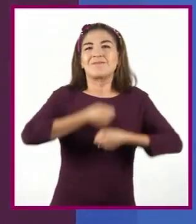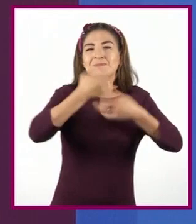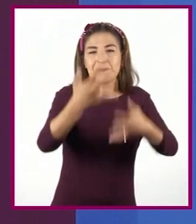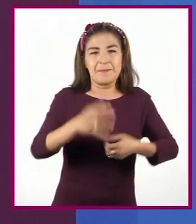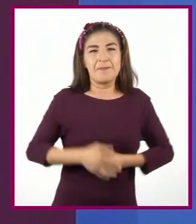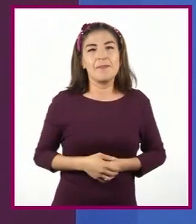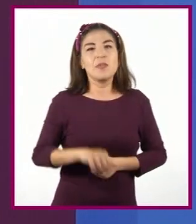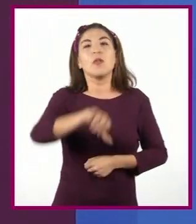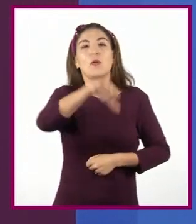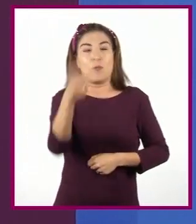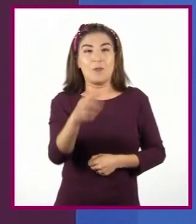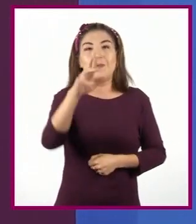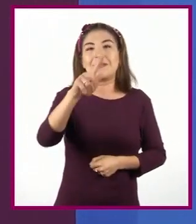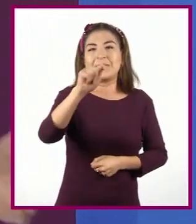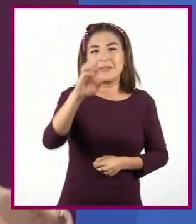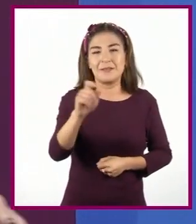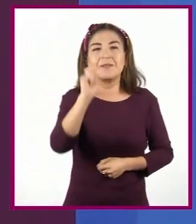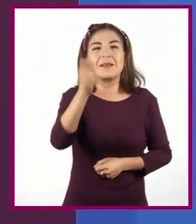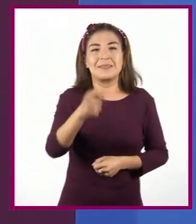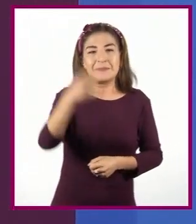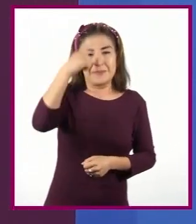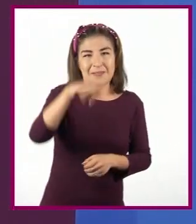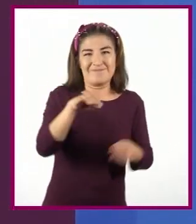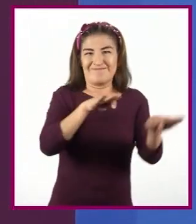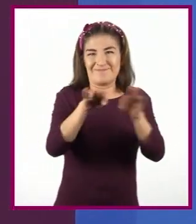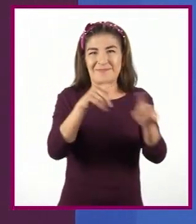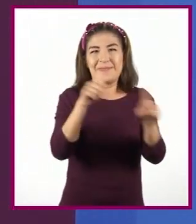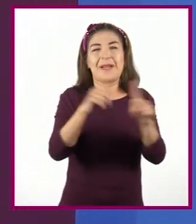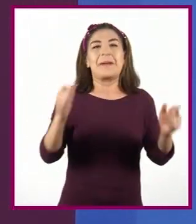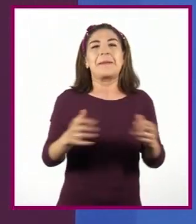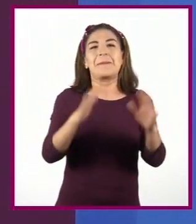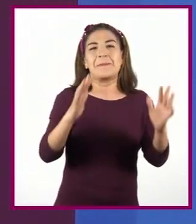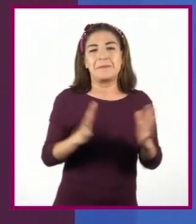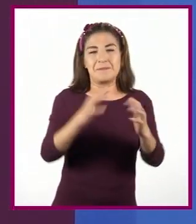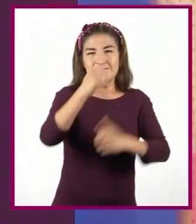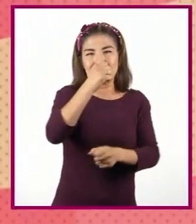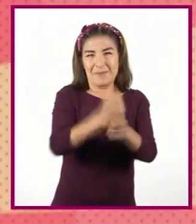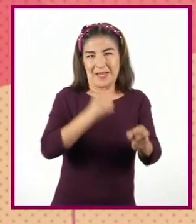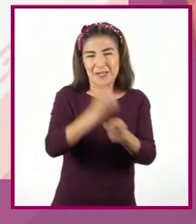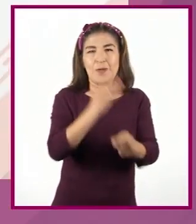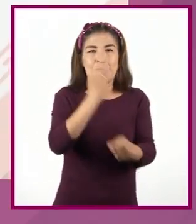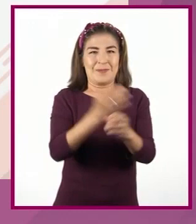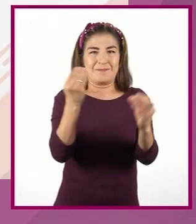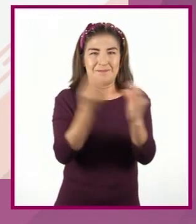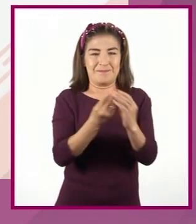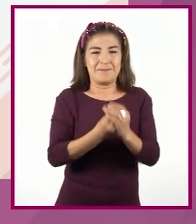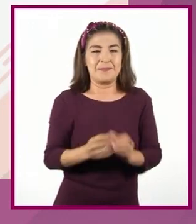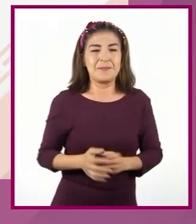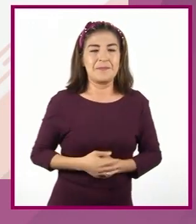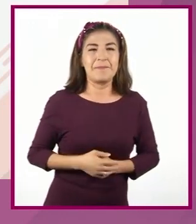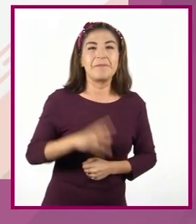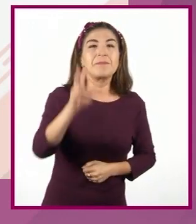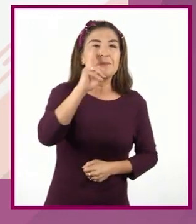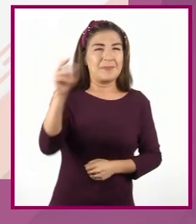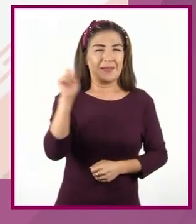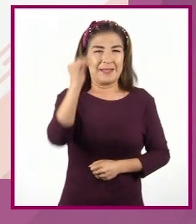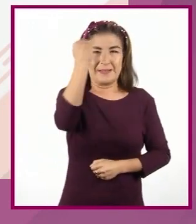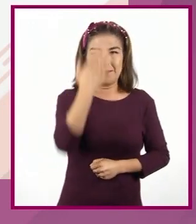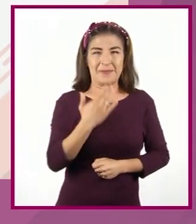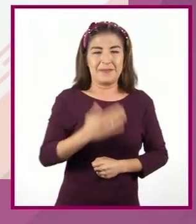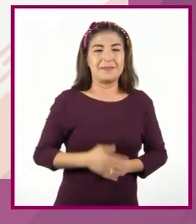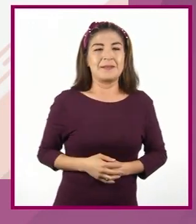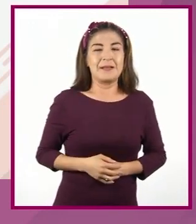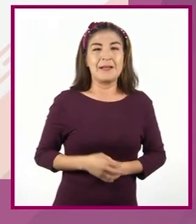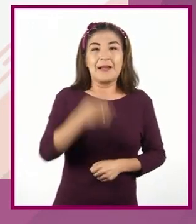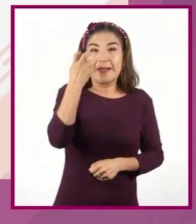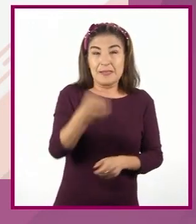Vayamos al siguiente reto que podrán trabajar para poner en práctica lo visto en la sesión. Observen las imágenes y a